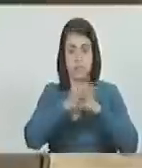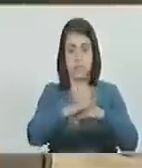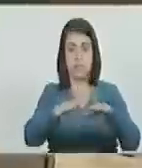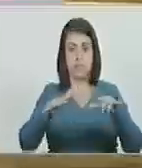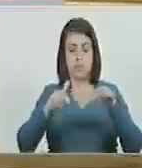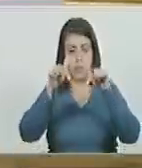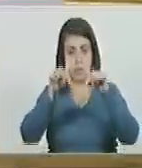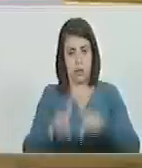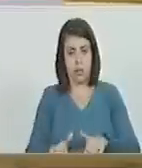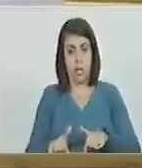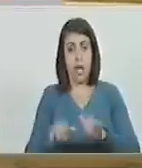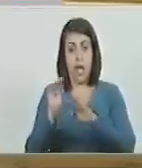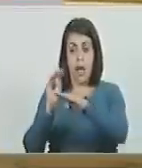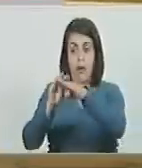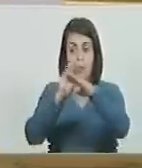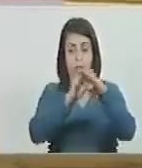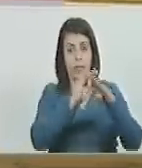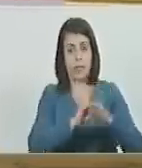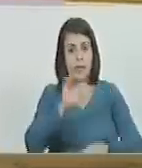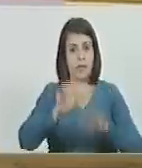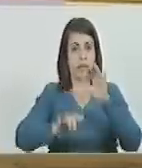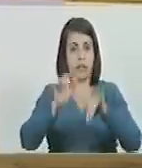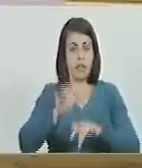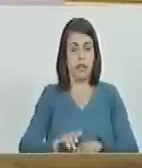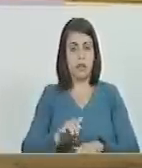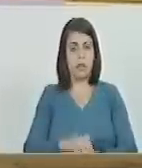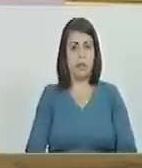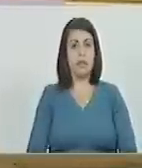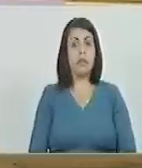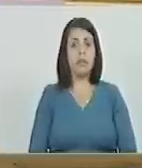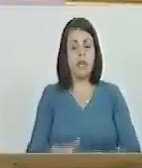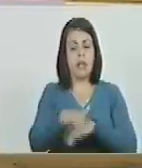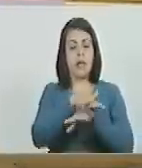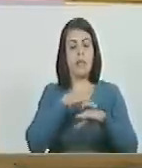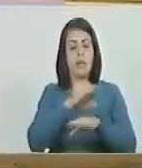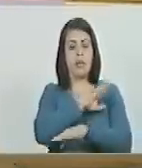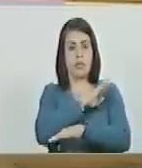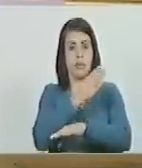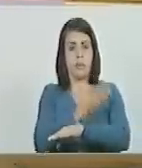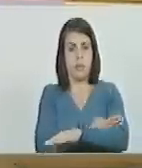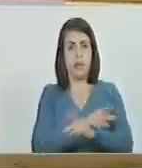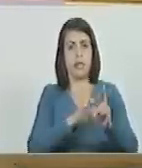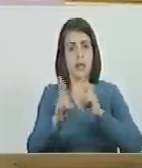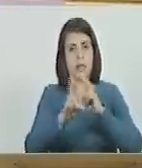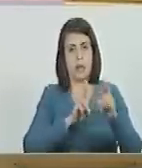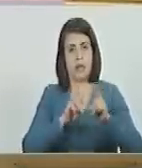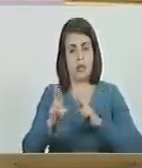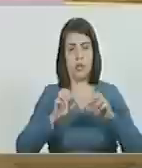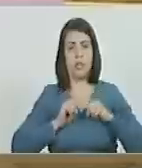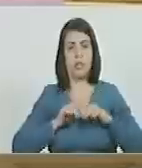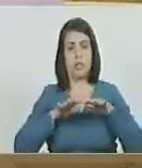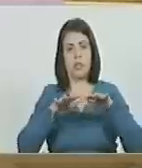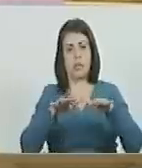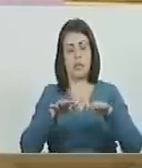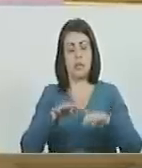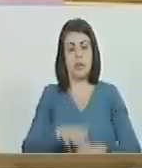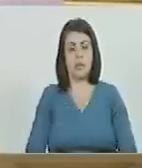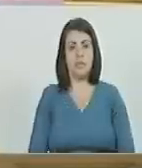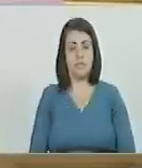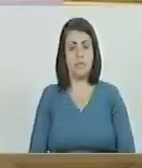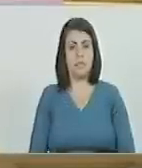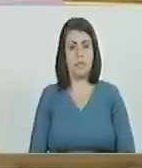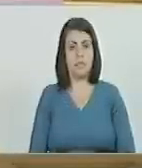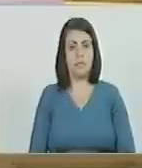publicación y se notificará por secretaría a el ministro del Poder Popular para las Relaciones